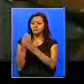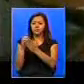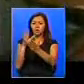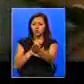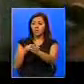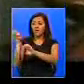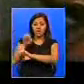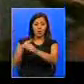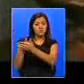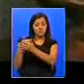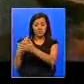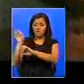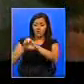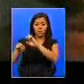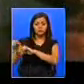de